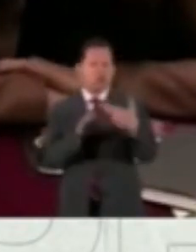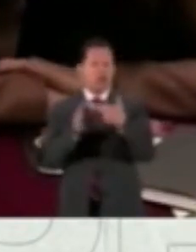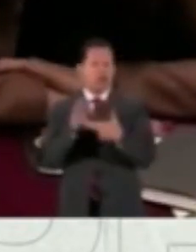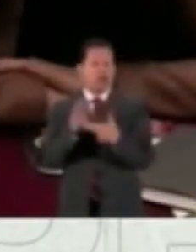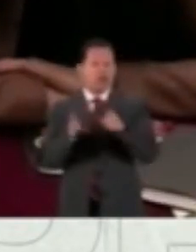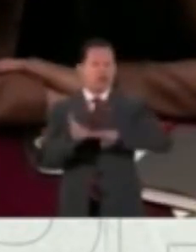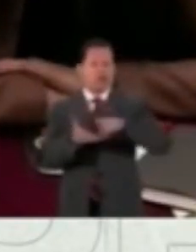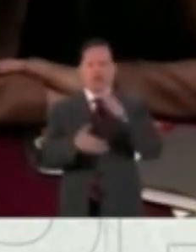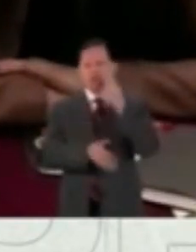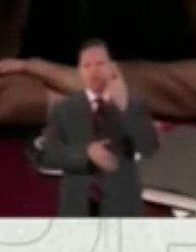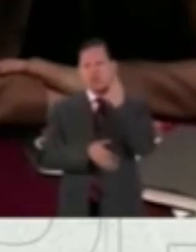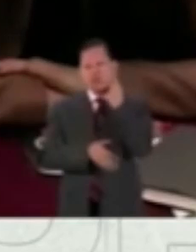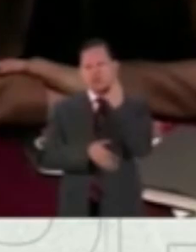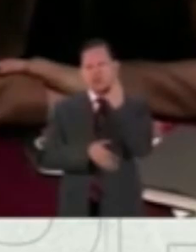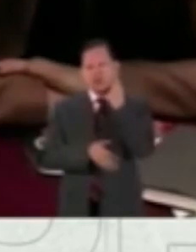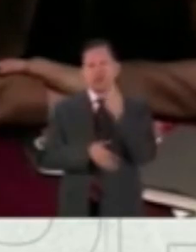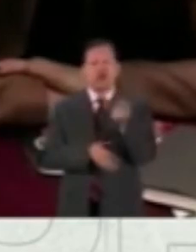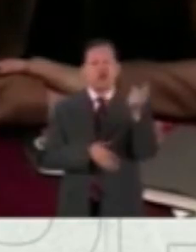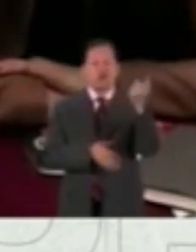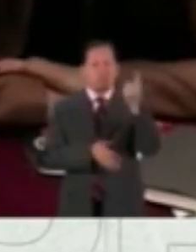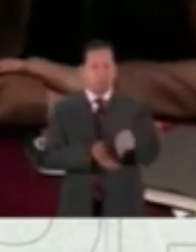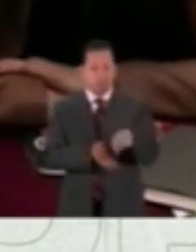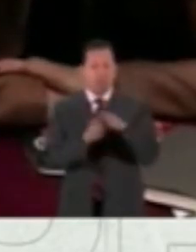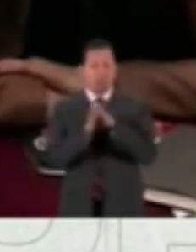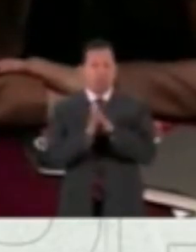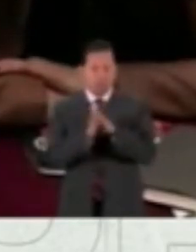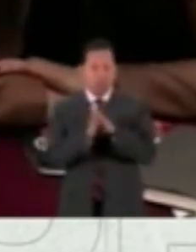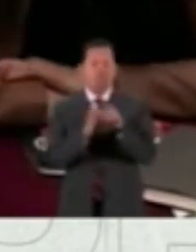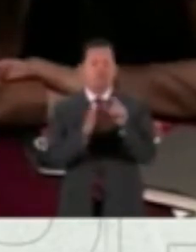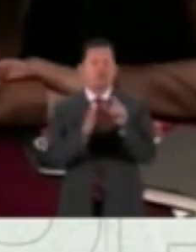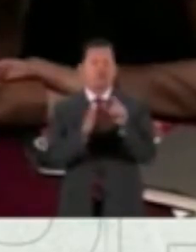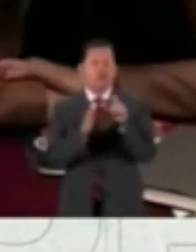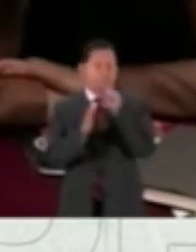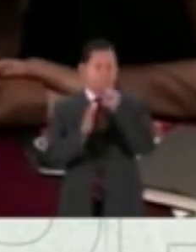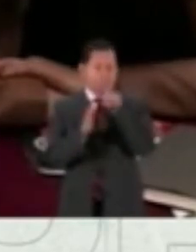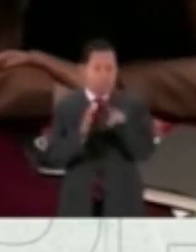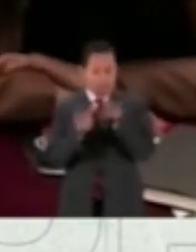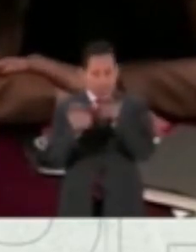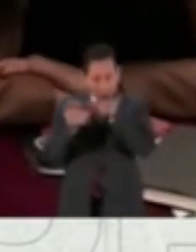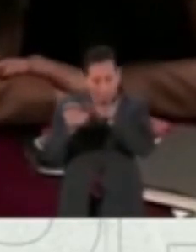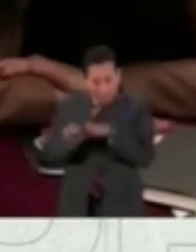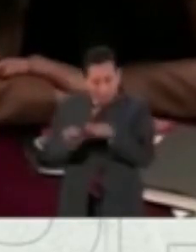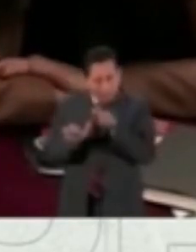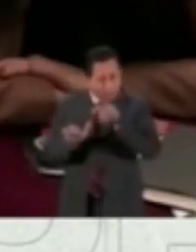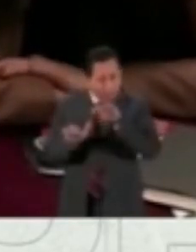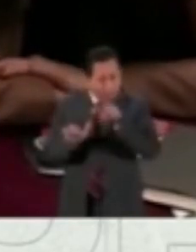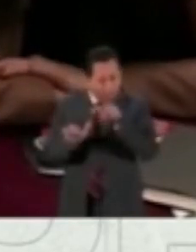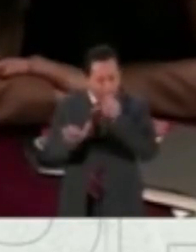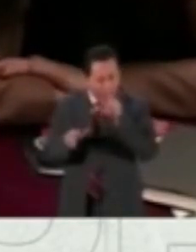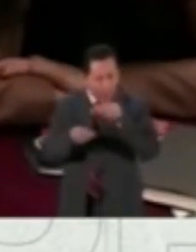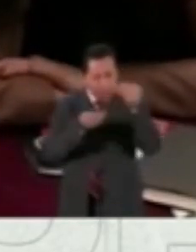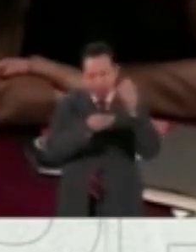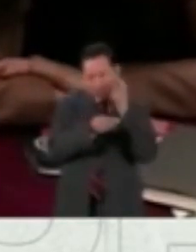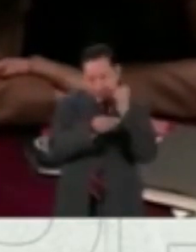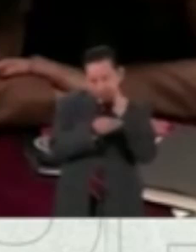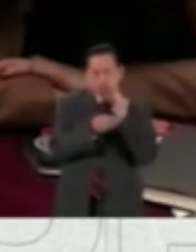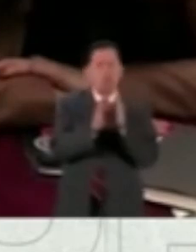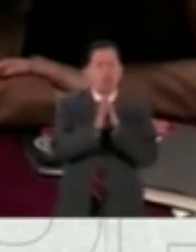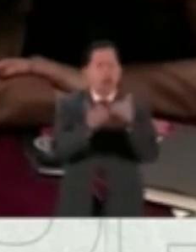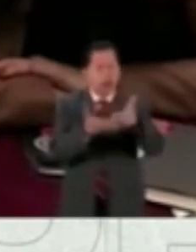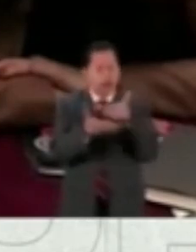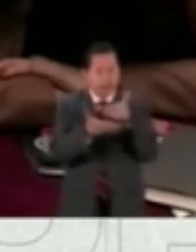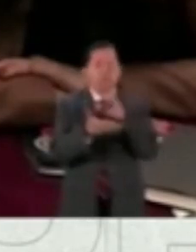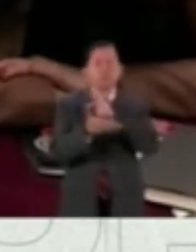reglamento de la Cámara de Diputados, ordena que antes de que se remita la minuta al Senado de la República, se realicen